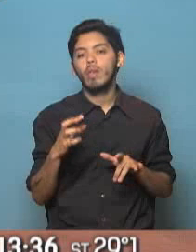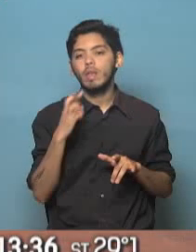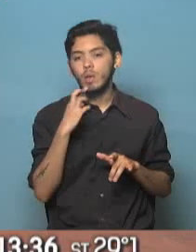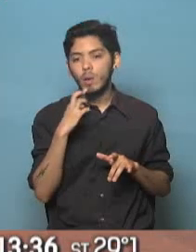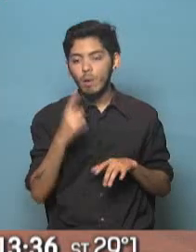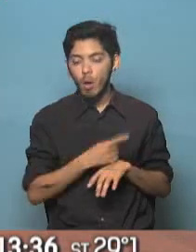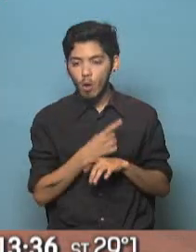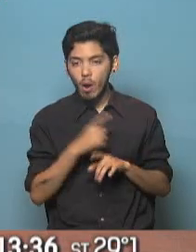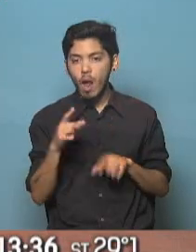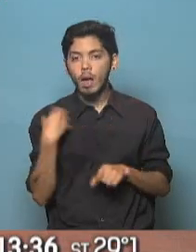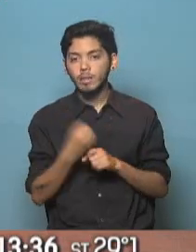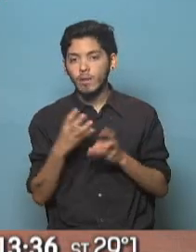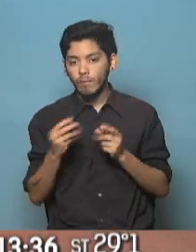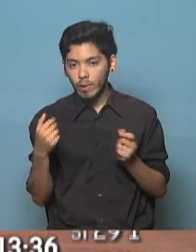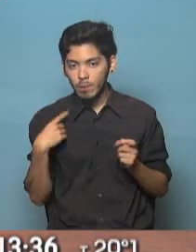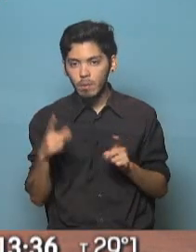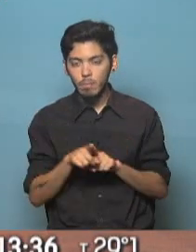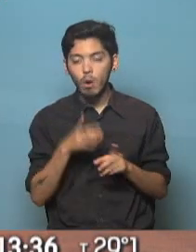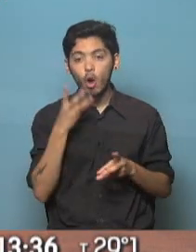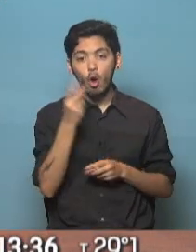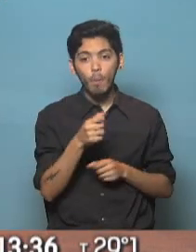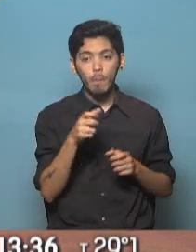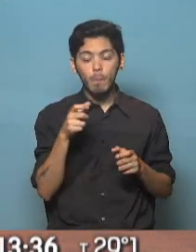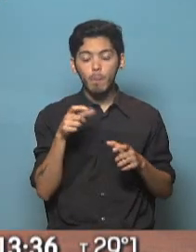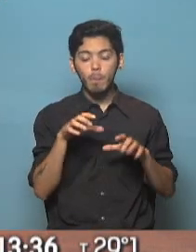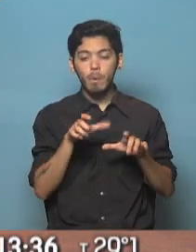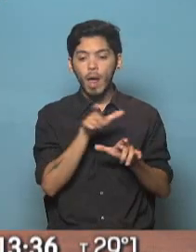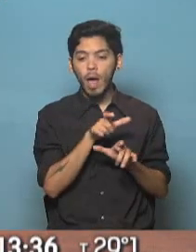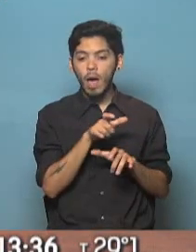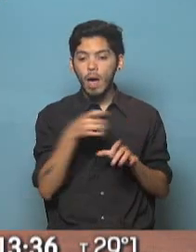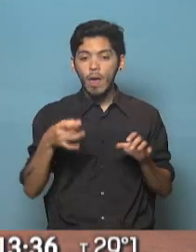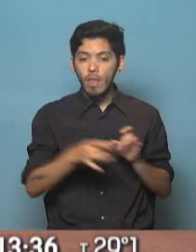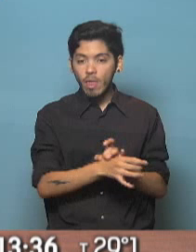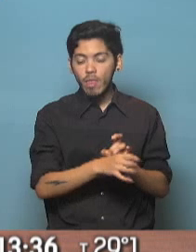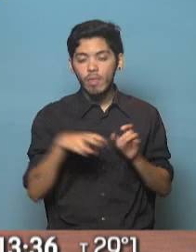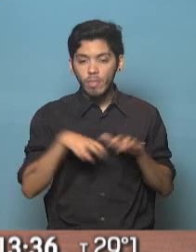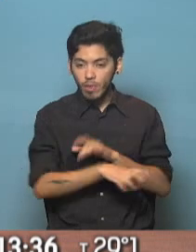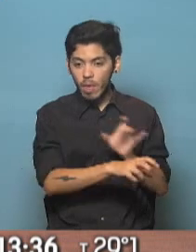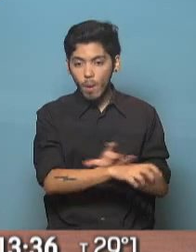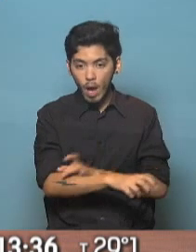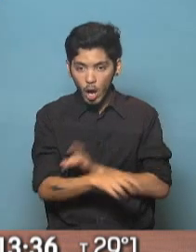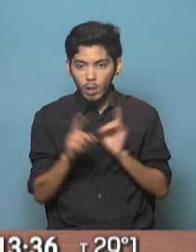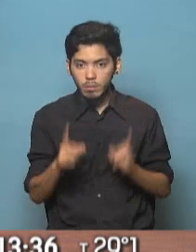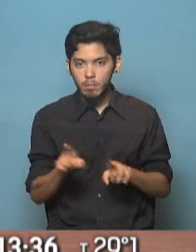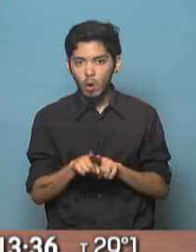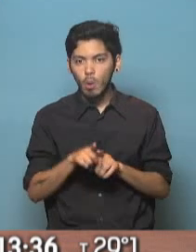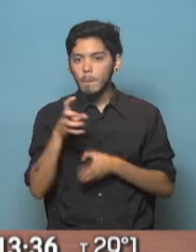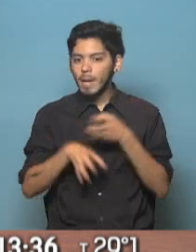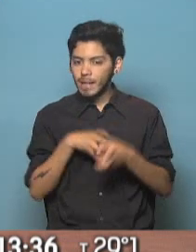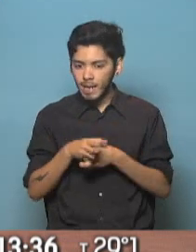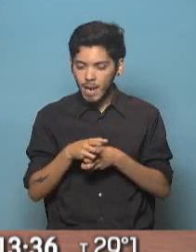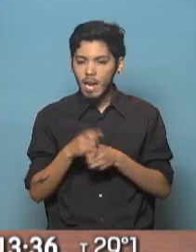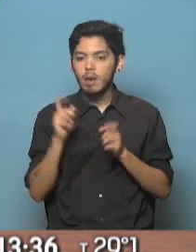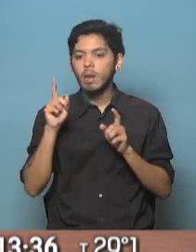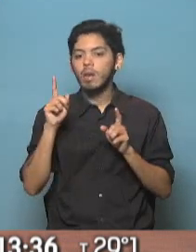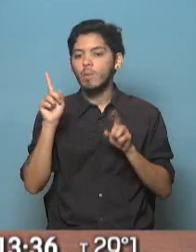compra de vagones en el 2011 pasado con amianto, un material que sería cancerígeno, y están intentando al menos reclamar o proteger